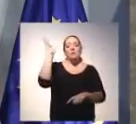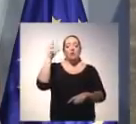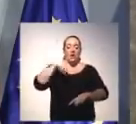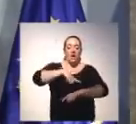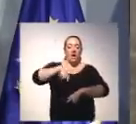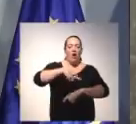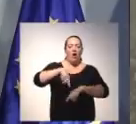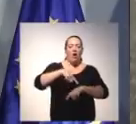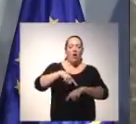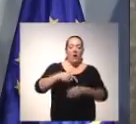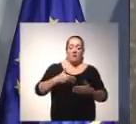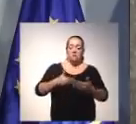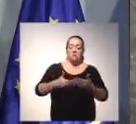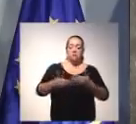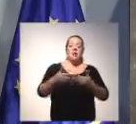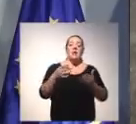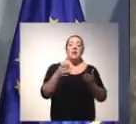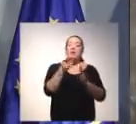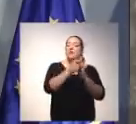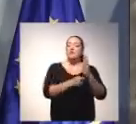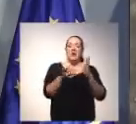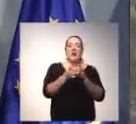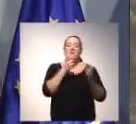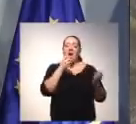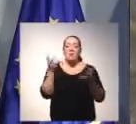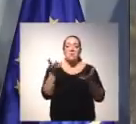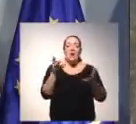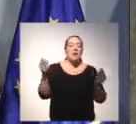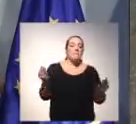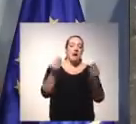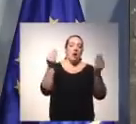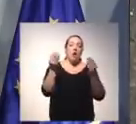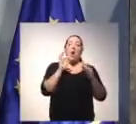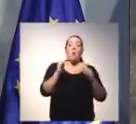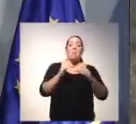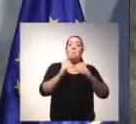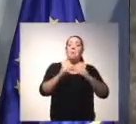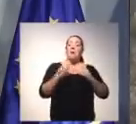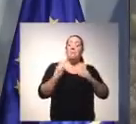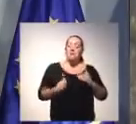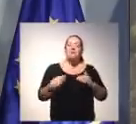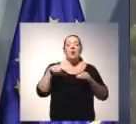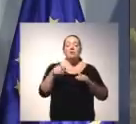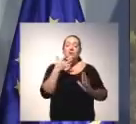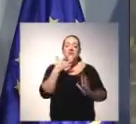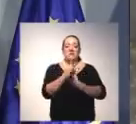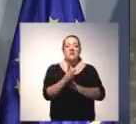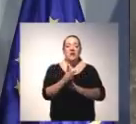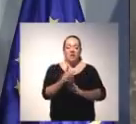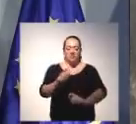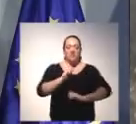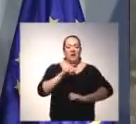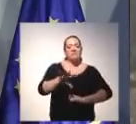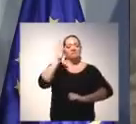próximas horas estas condiciones de calidad del aire mejoren o se mantengan por lo menos, y eso nos hace a nosotros poder